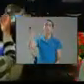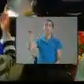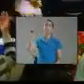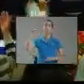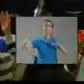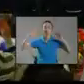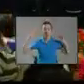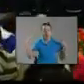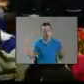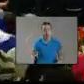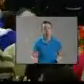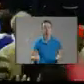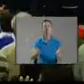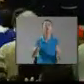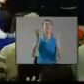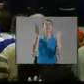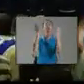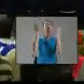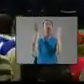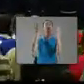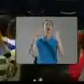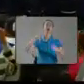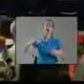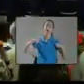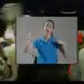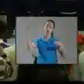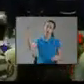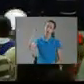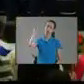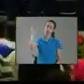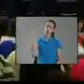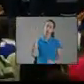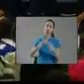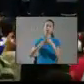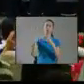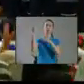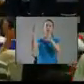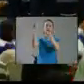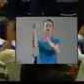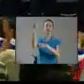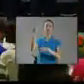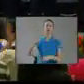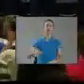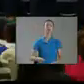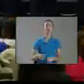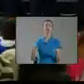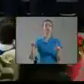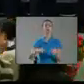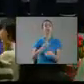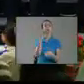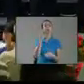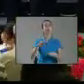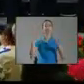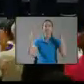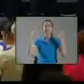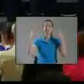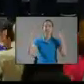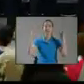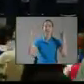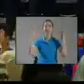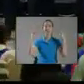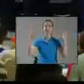El Señor se ha levantado, ha triunfado con poder, mas los justos